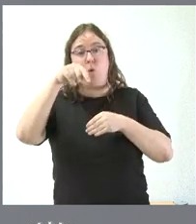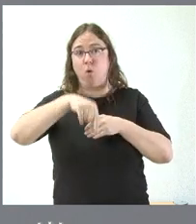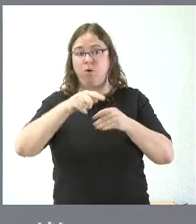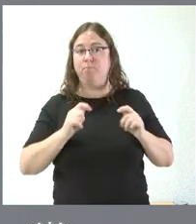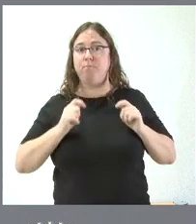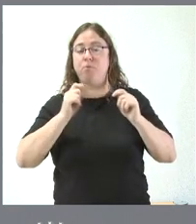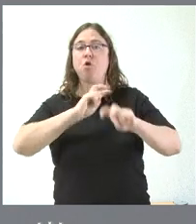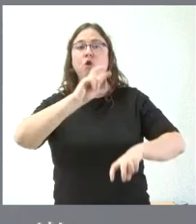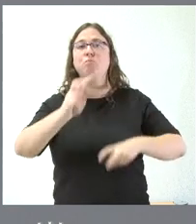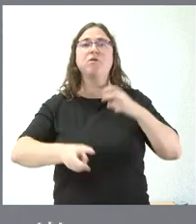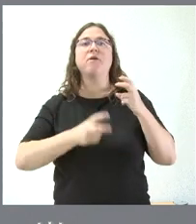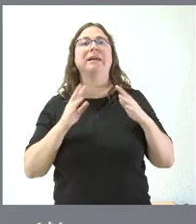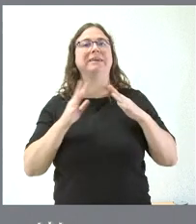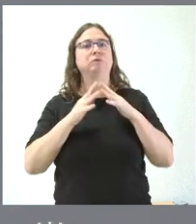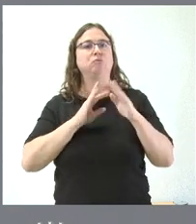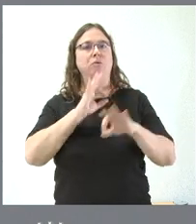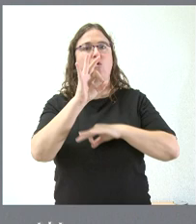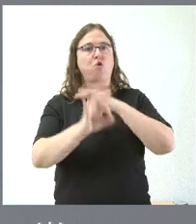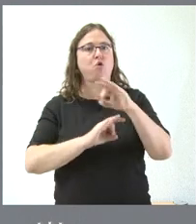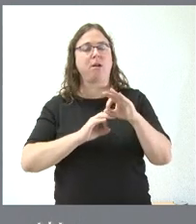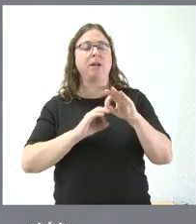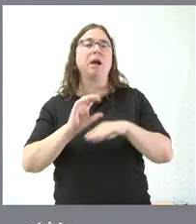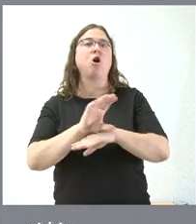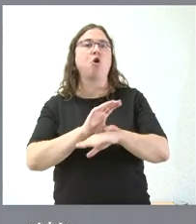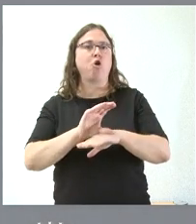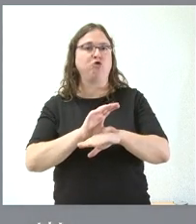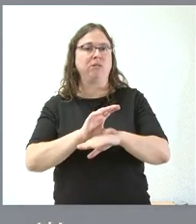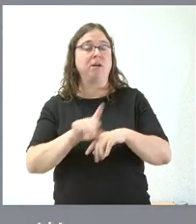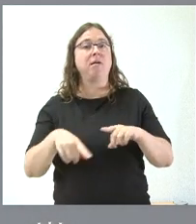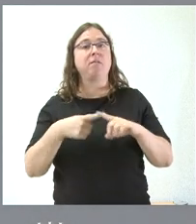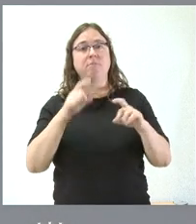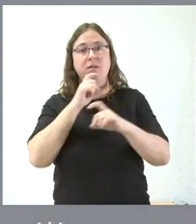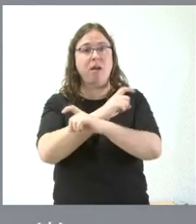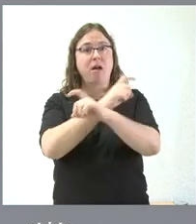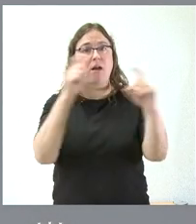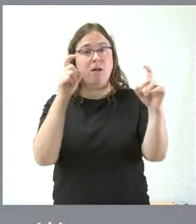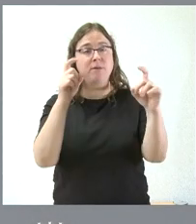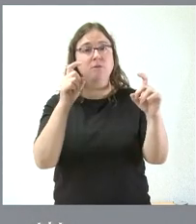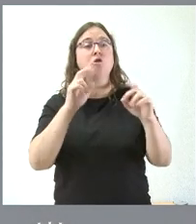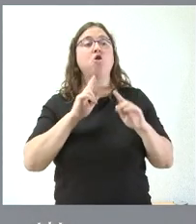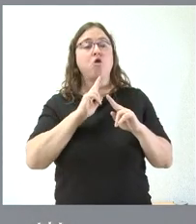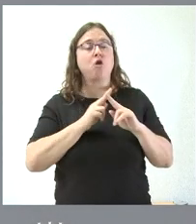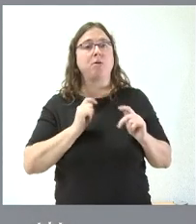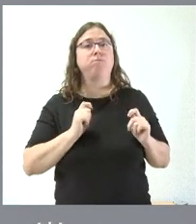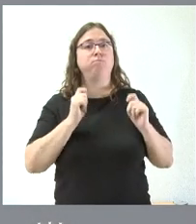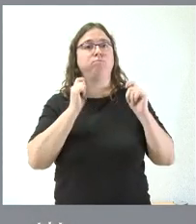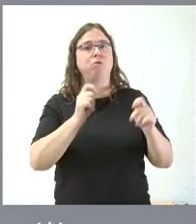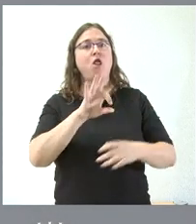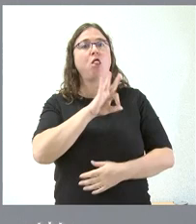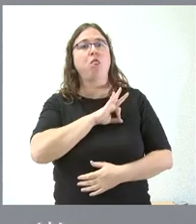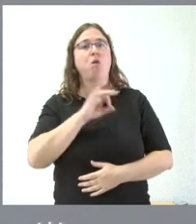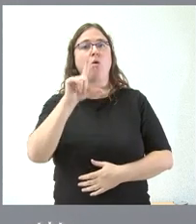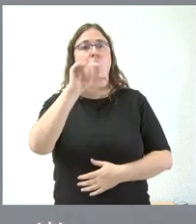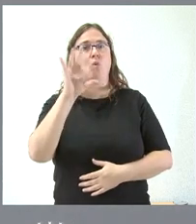modificación de la estructura Orgánica de la consejería y les anuncio que el nombramiento de Don Luis